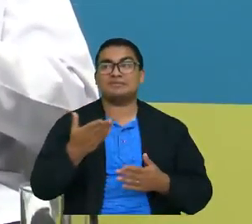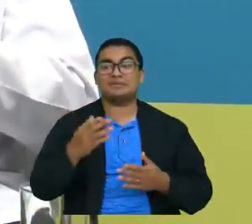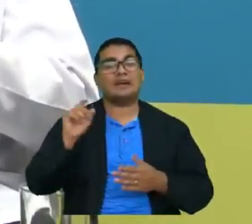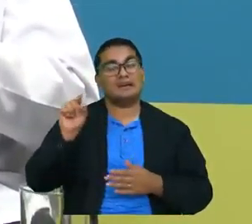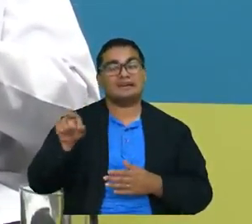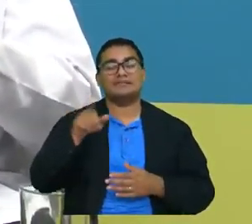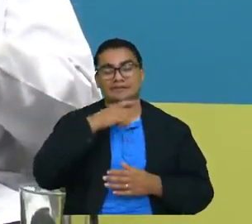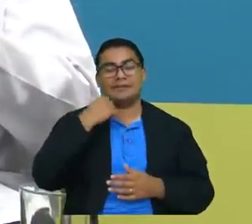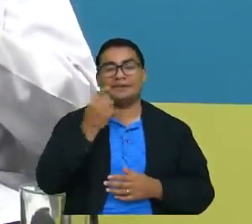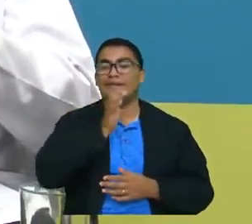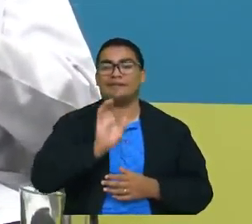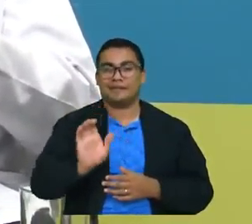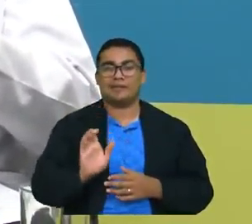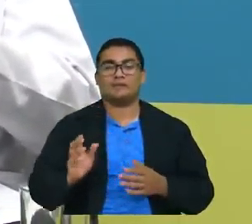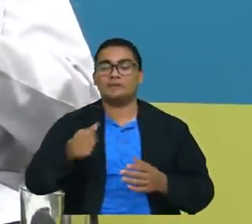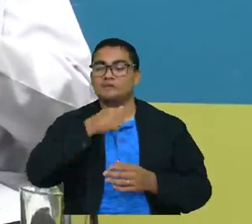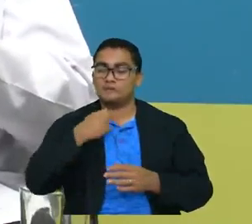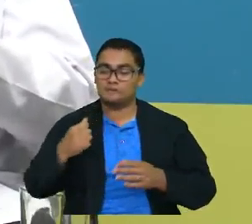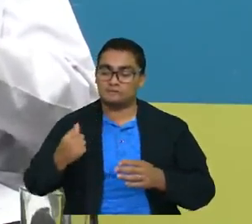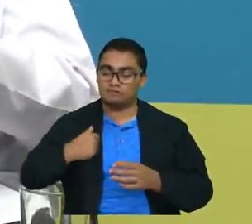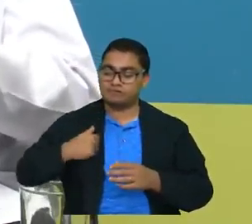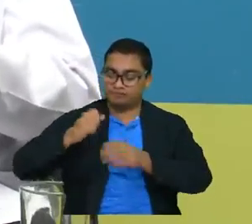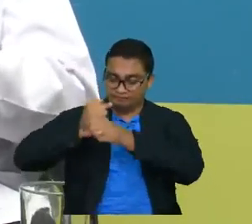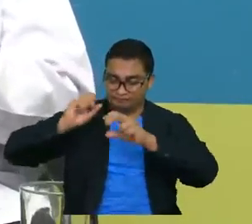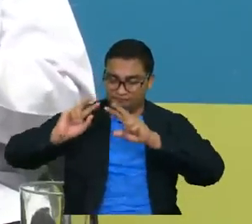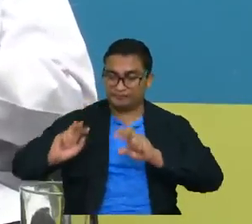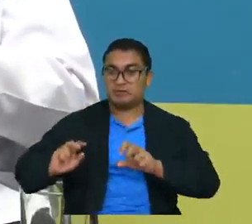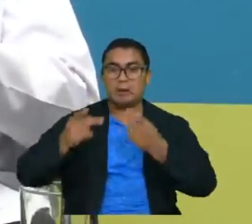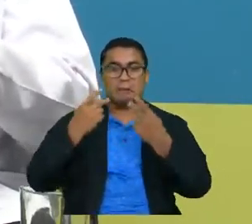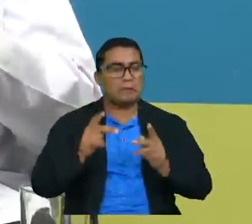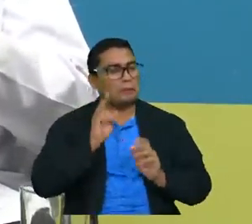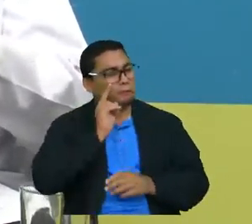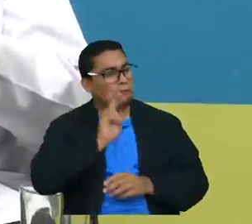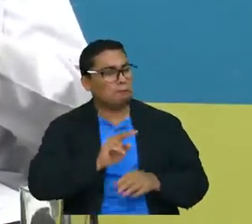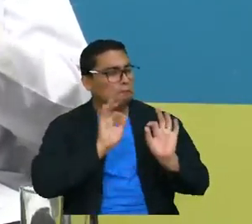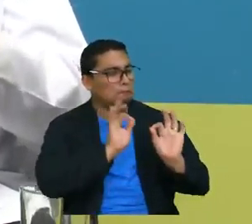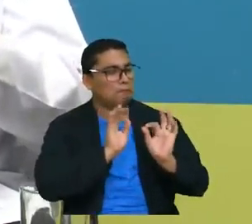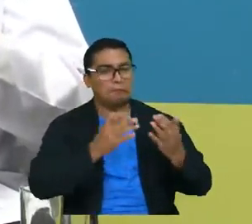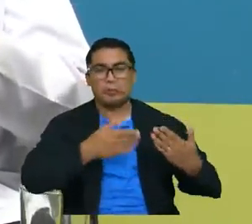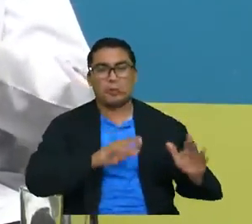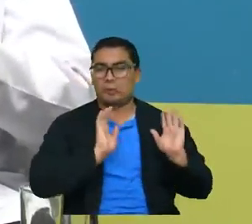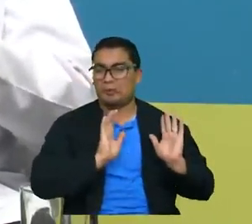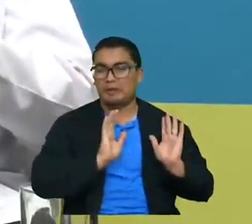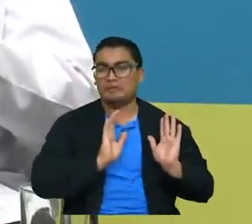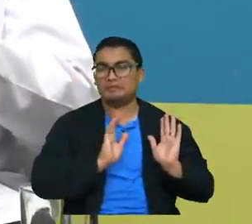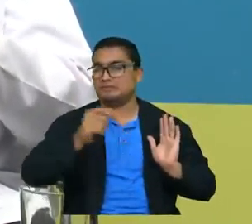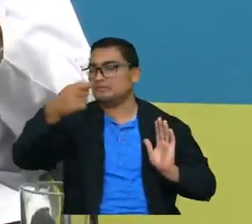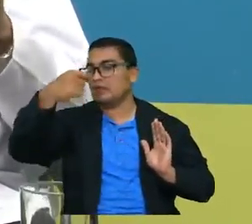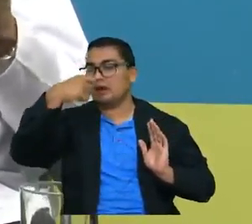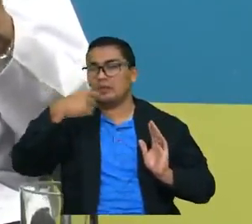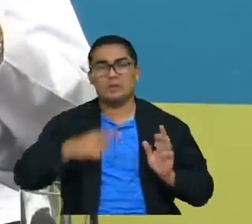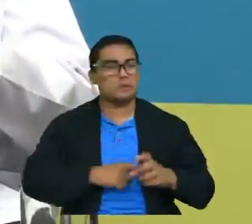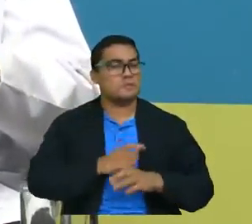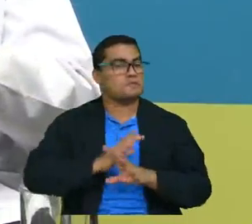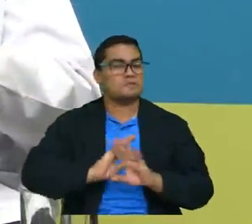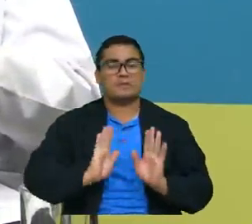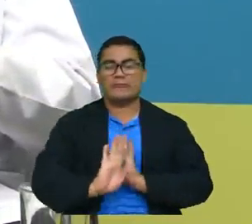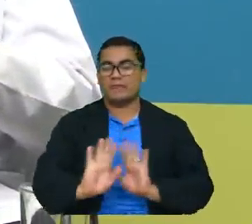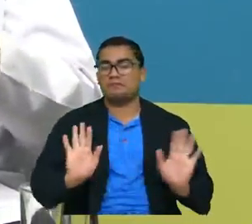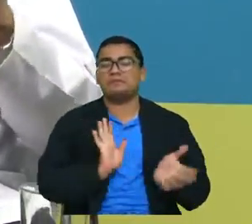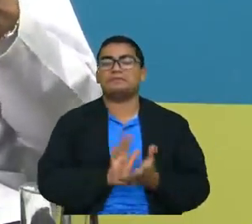tipos de niños nosotros hacemos un examen general de ese. Pero si el paciente está asintomático, ya como te dije inicialmente, nosotros vivimos